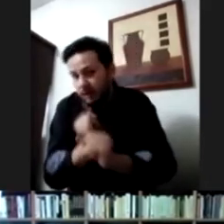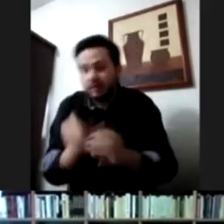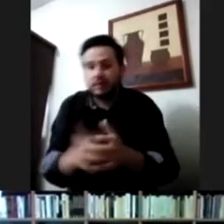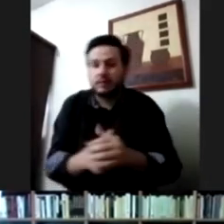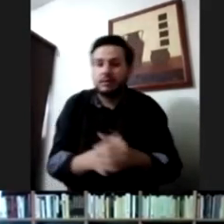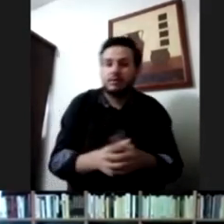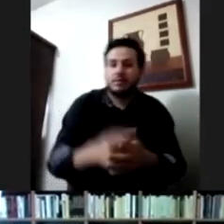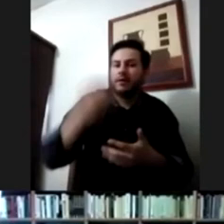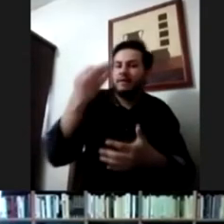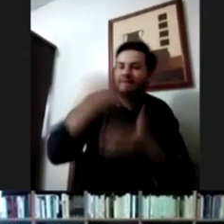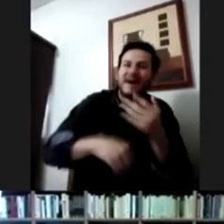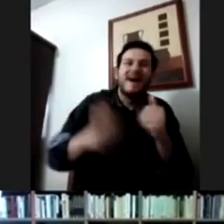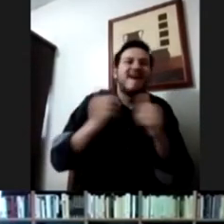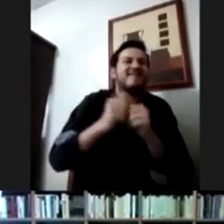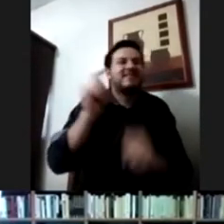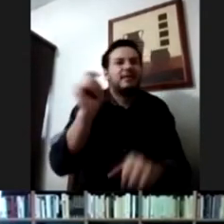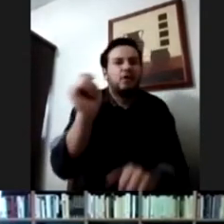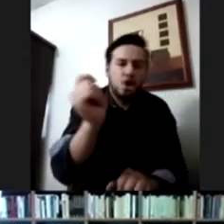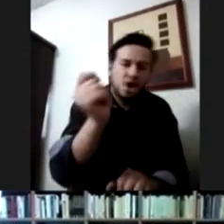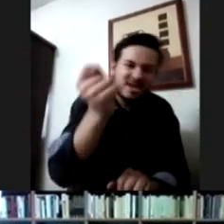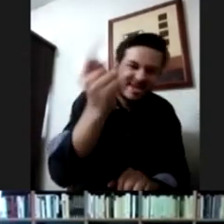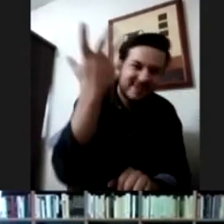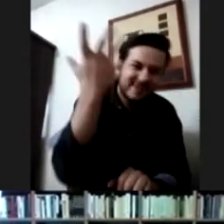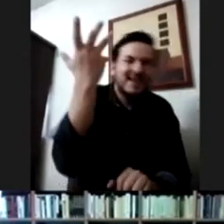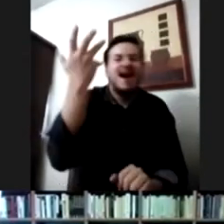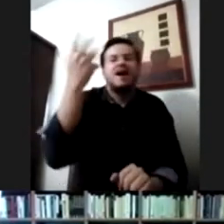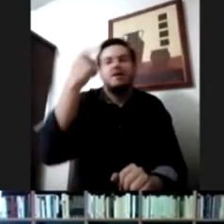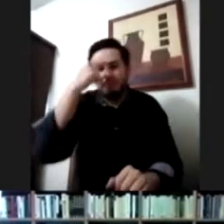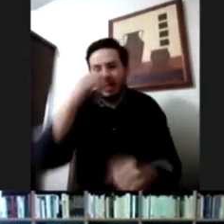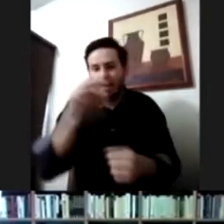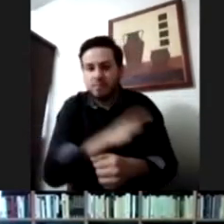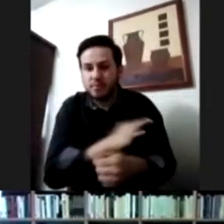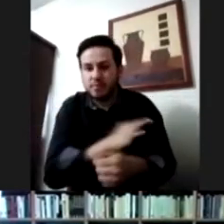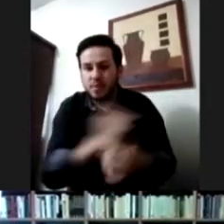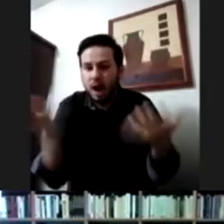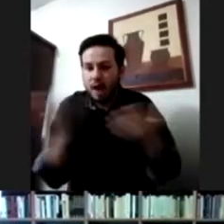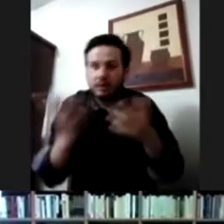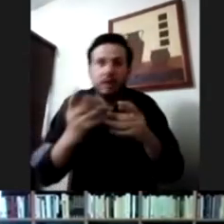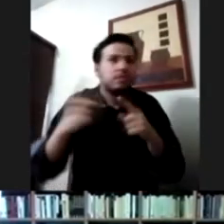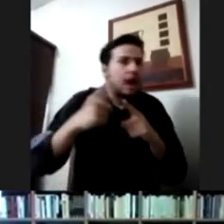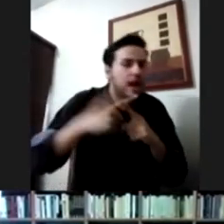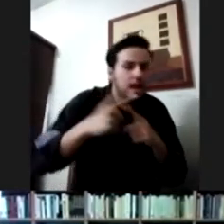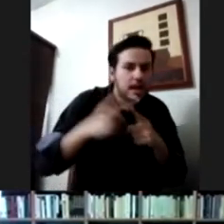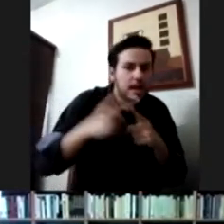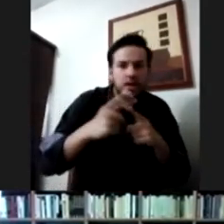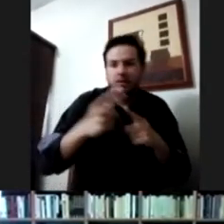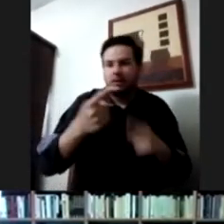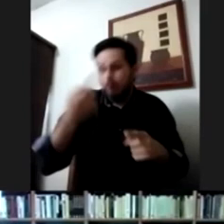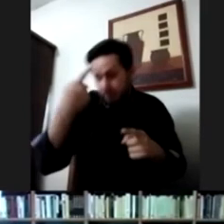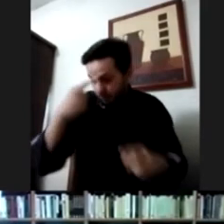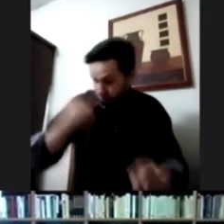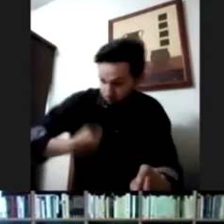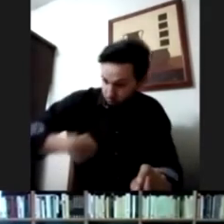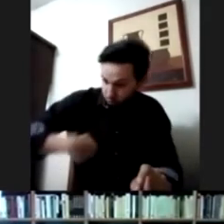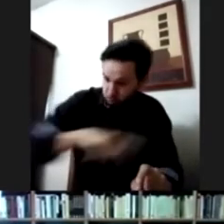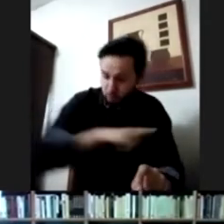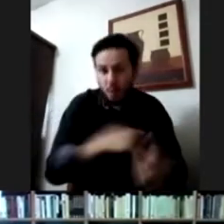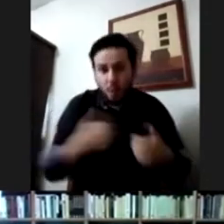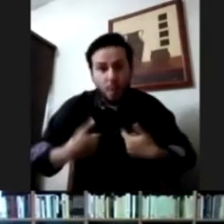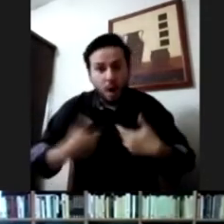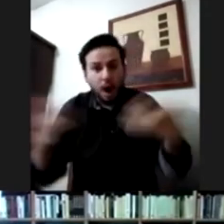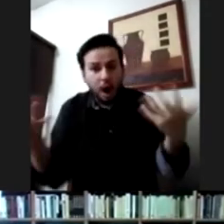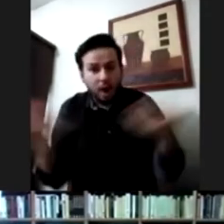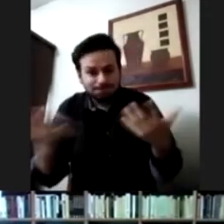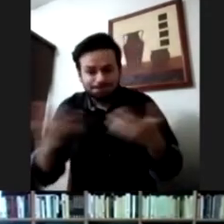a tecnología, también para hacer tareas y para comunicarse. Entonces, lo que nosotras hemos identificado en estas